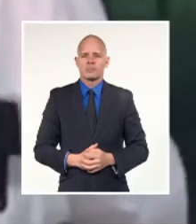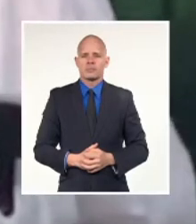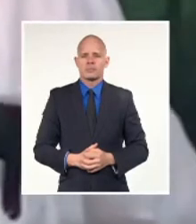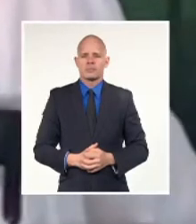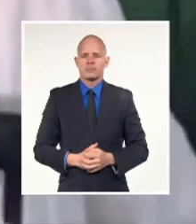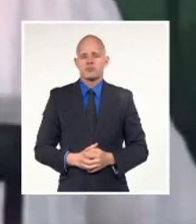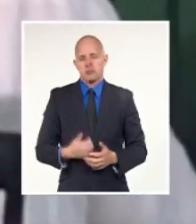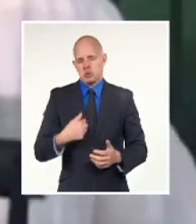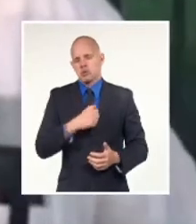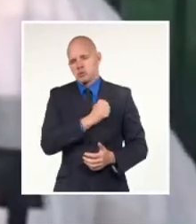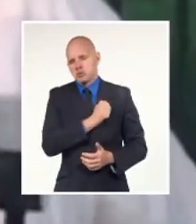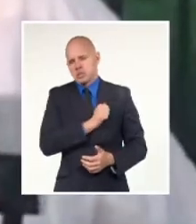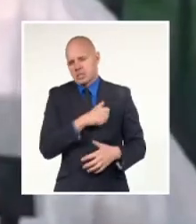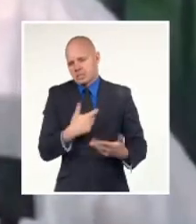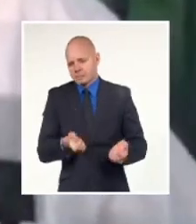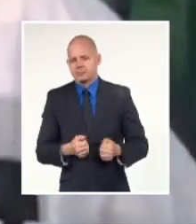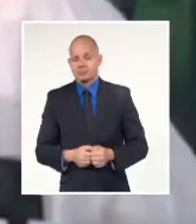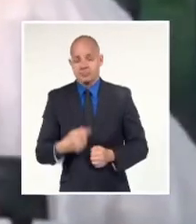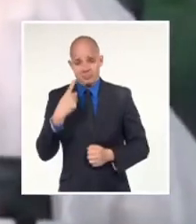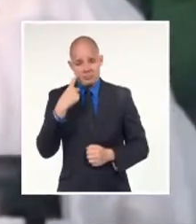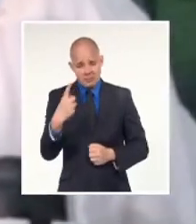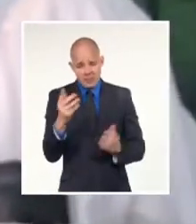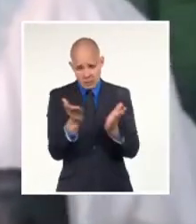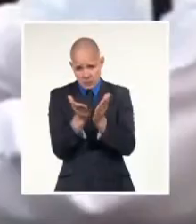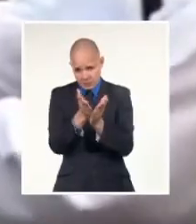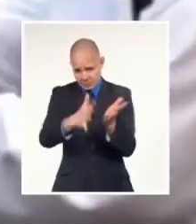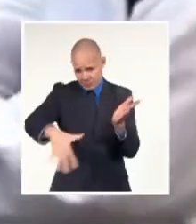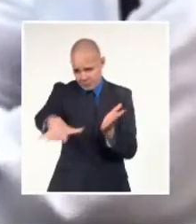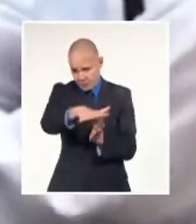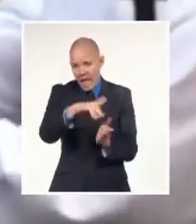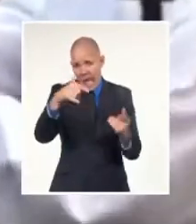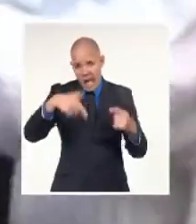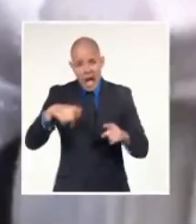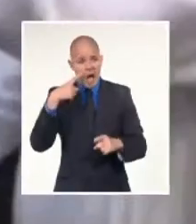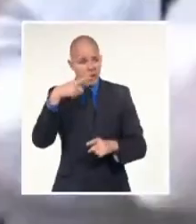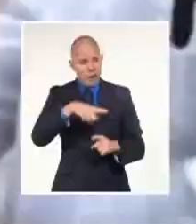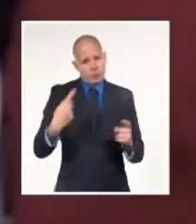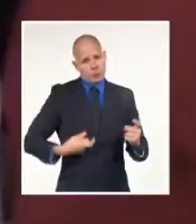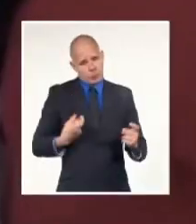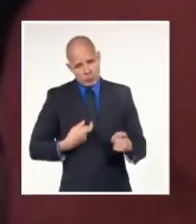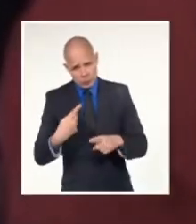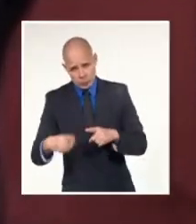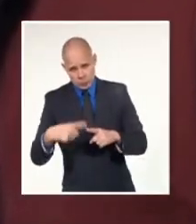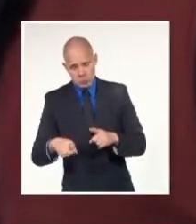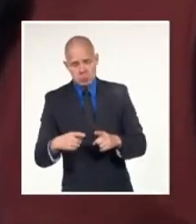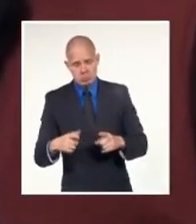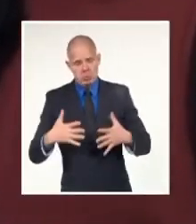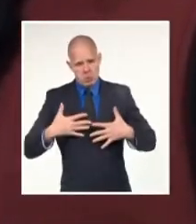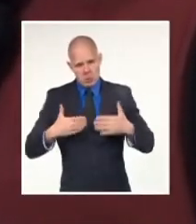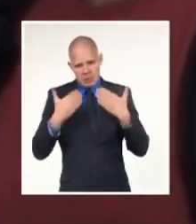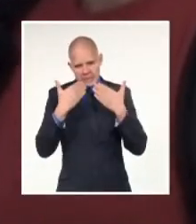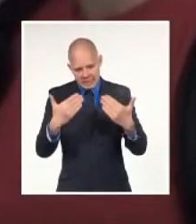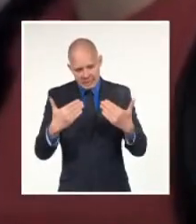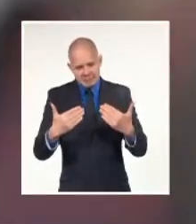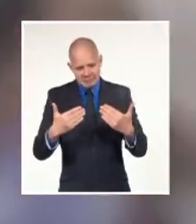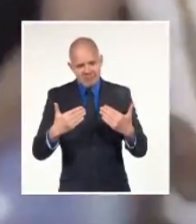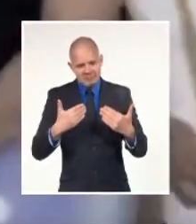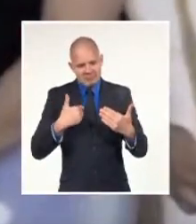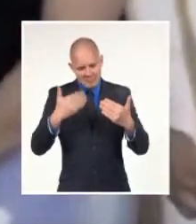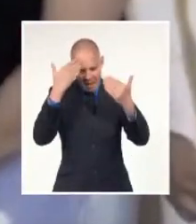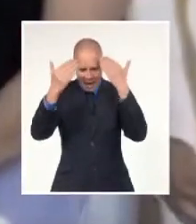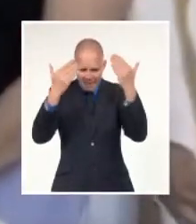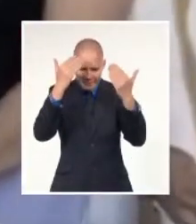estudiantes que están dando la batalla de todos nosotros, que a todos los llevo en el corazón, que los